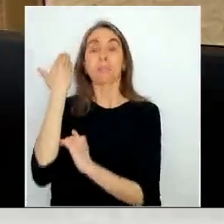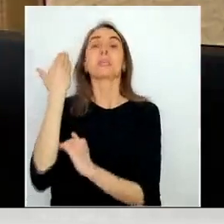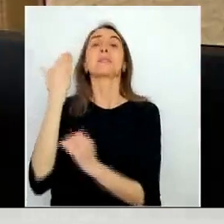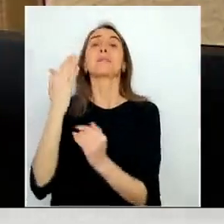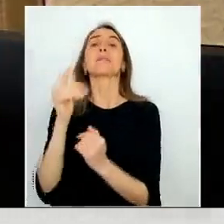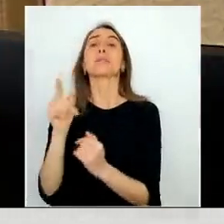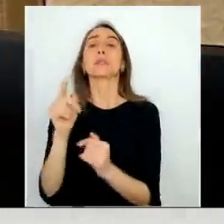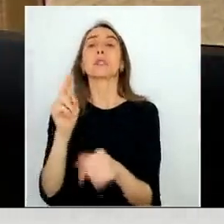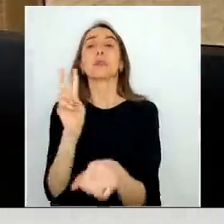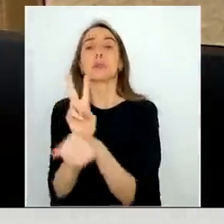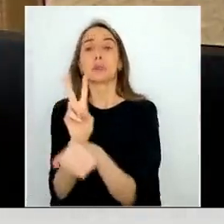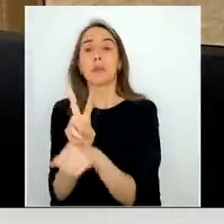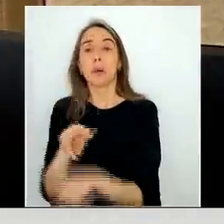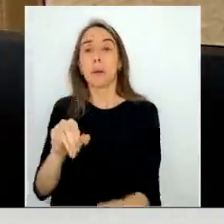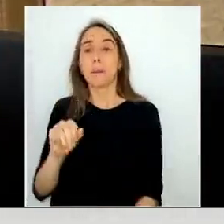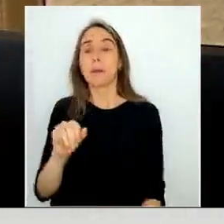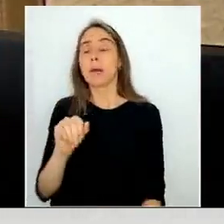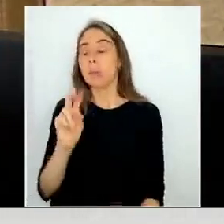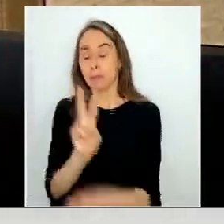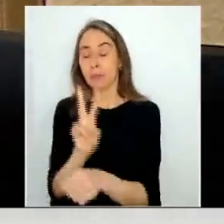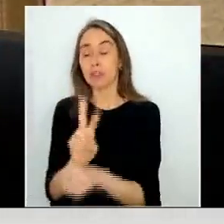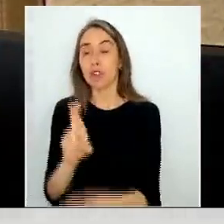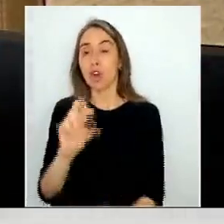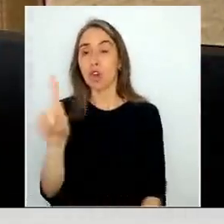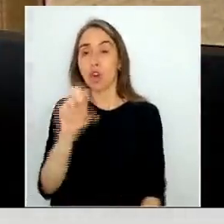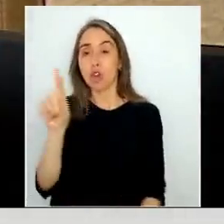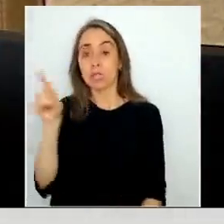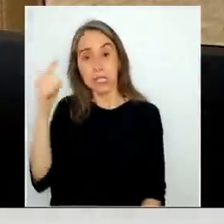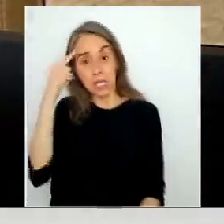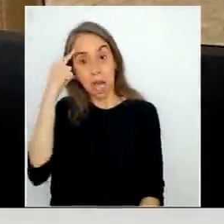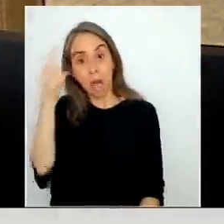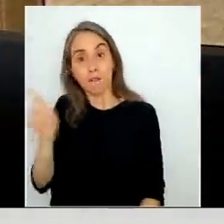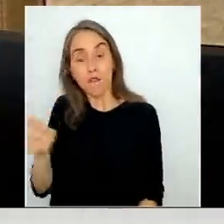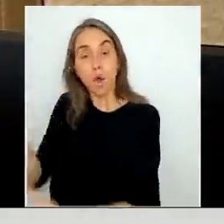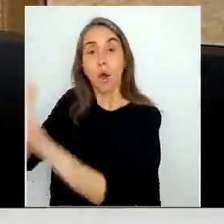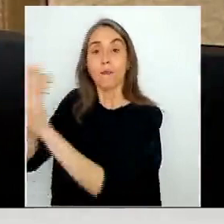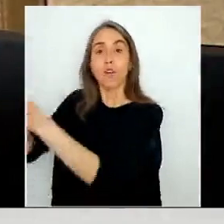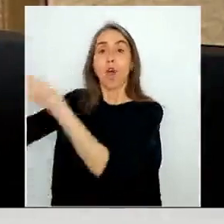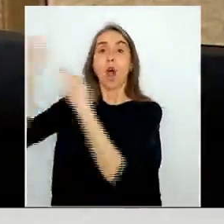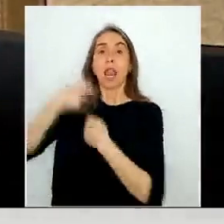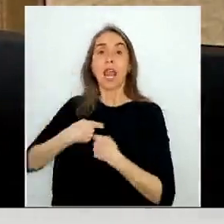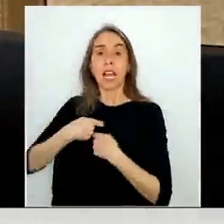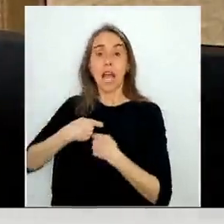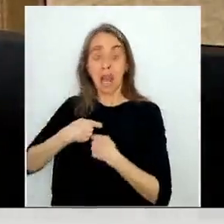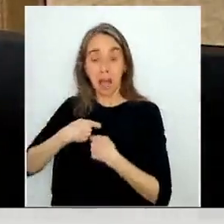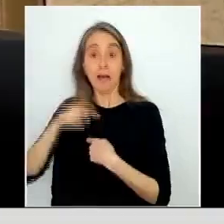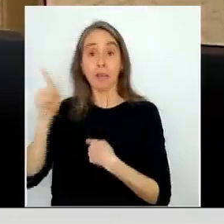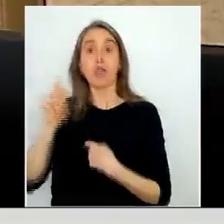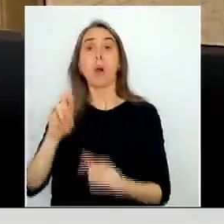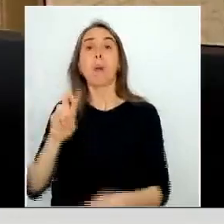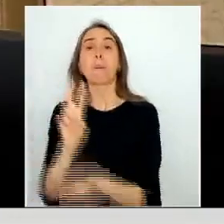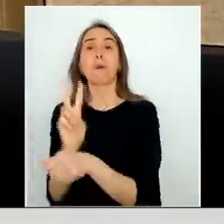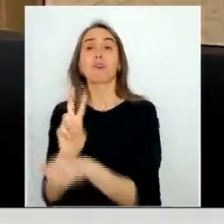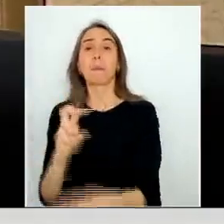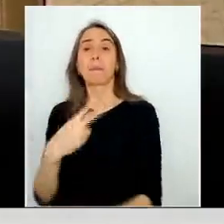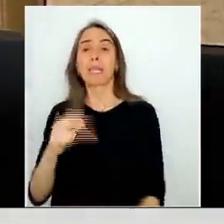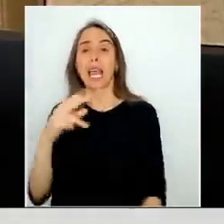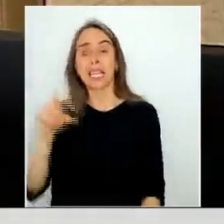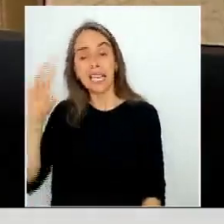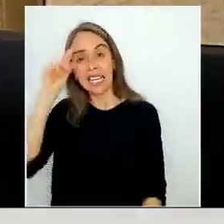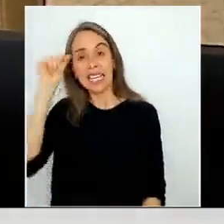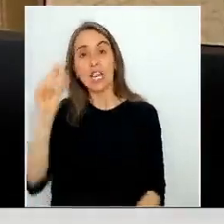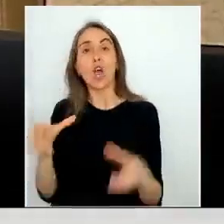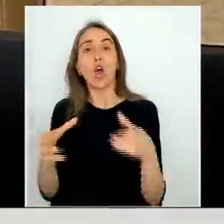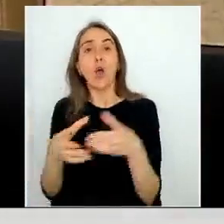Fernando Rosa que retomaron el legado del maestro Peña Jen creando la fundación orquestas juveniles e infantiles de chile